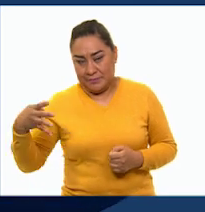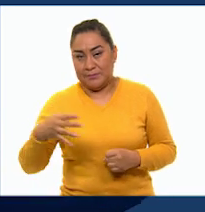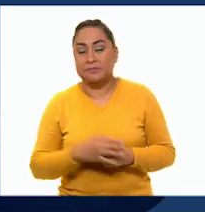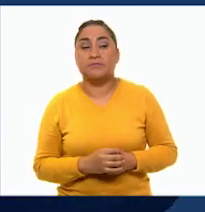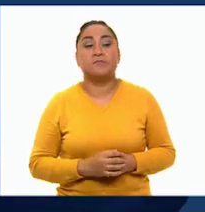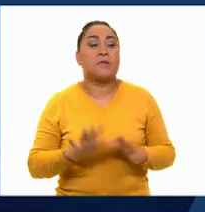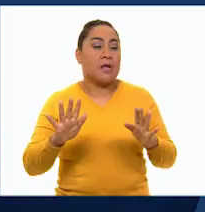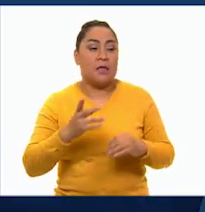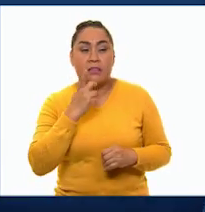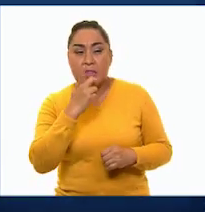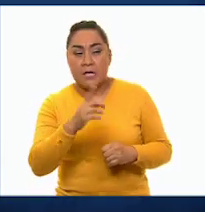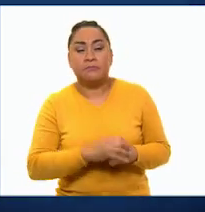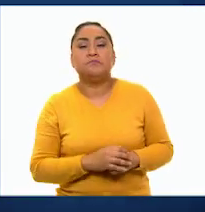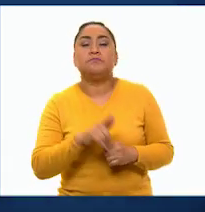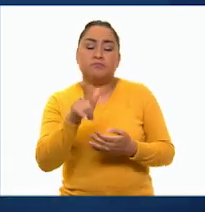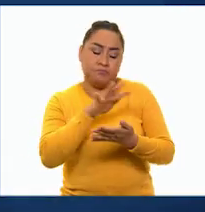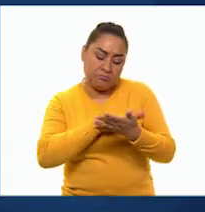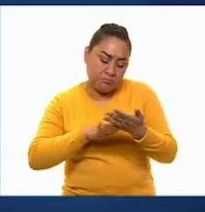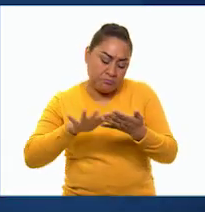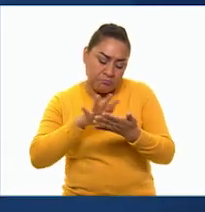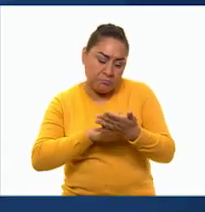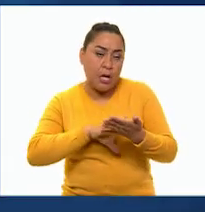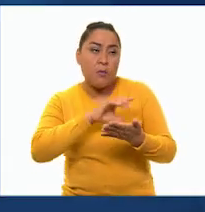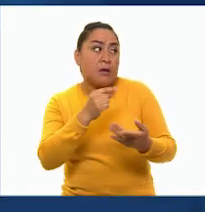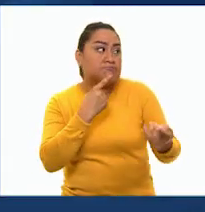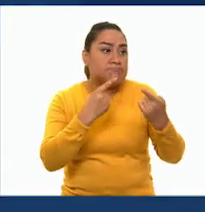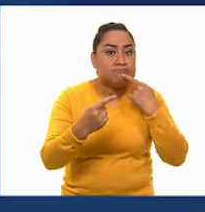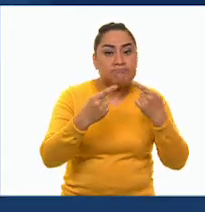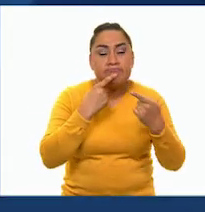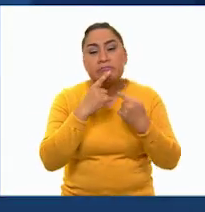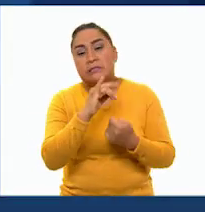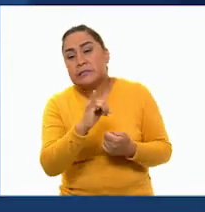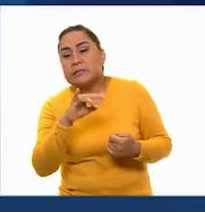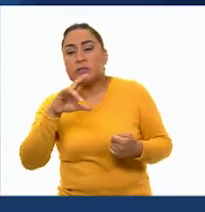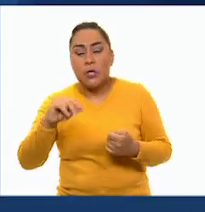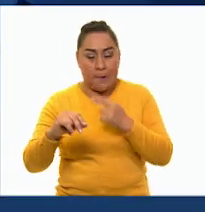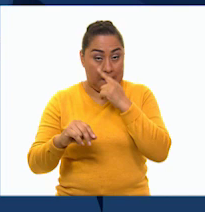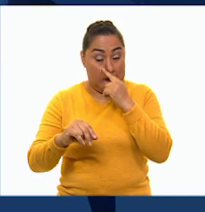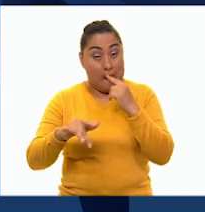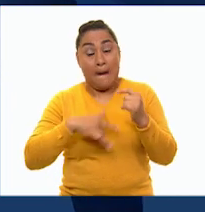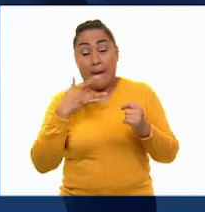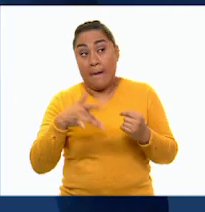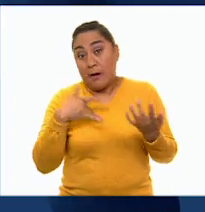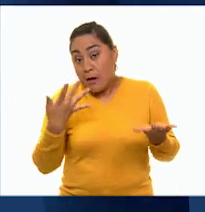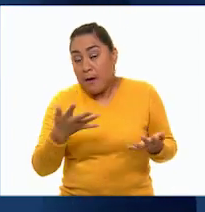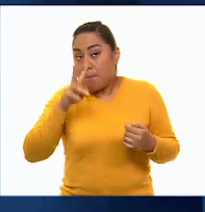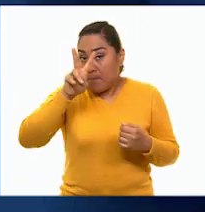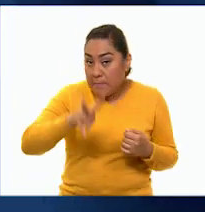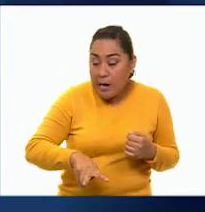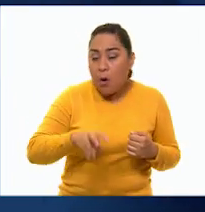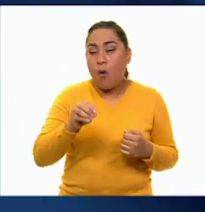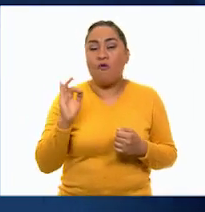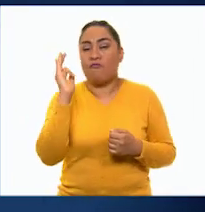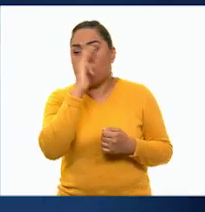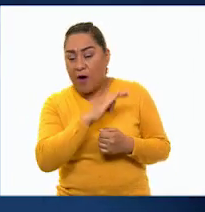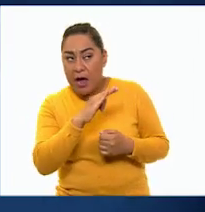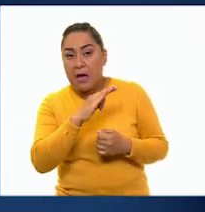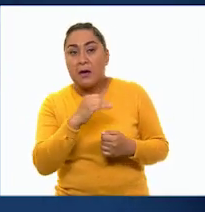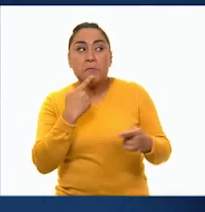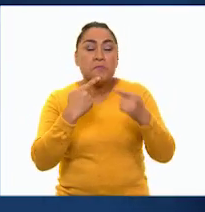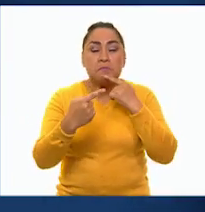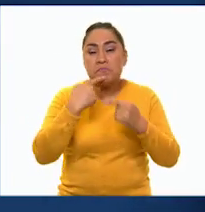así. Lean y discutan las siguientes afirmaciones. Concluyan si son verdaderas o falsas y expliquen su